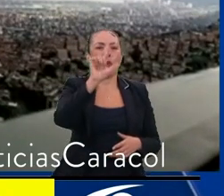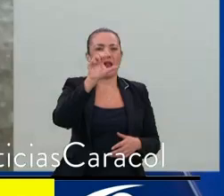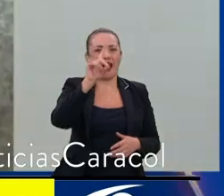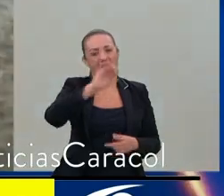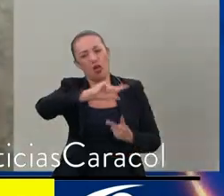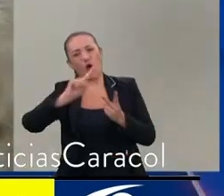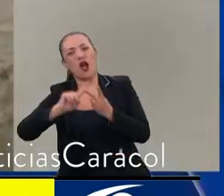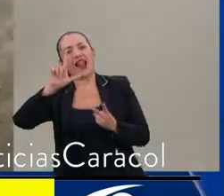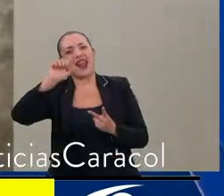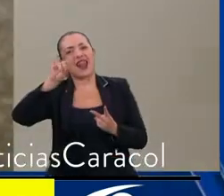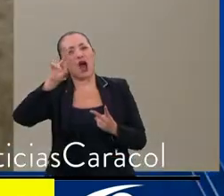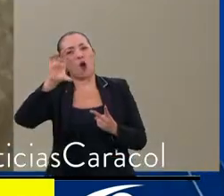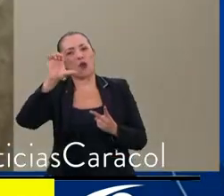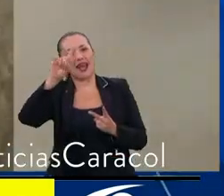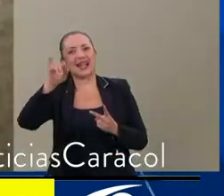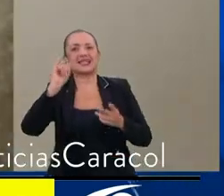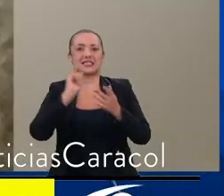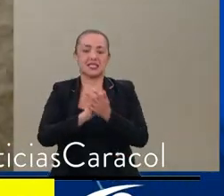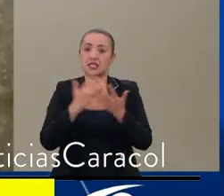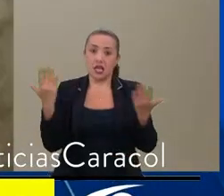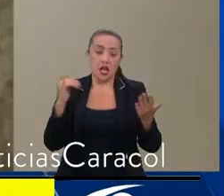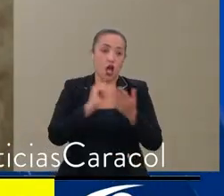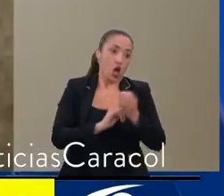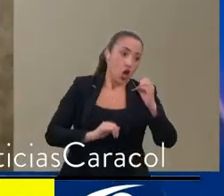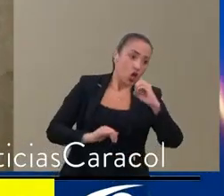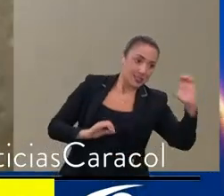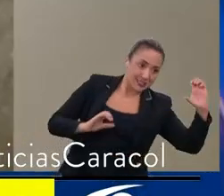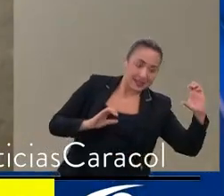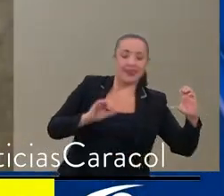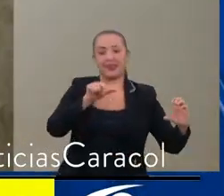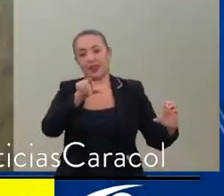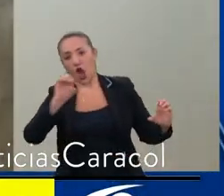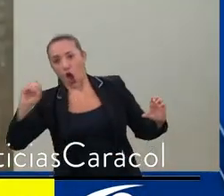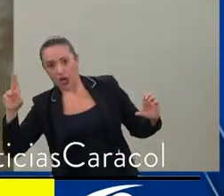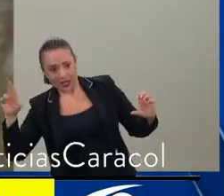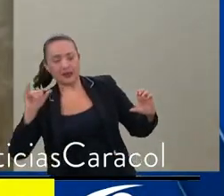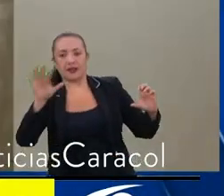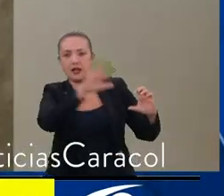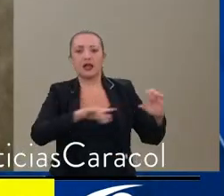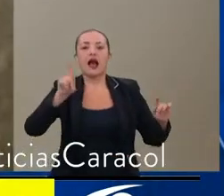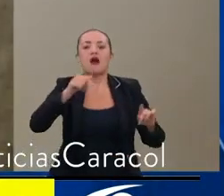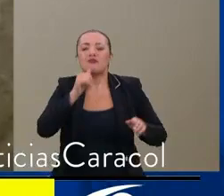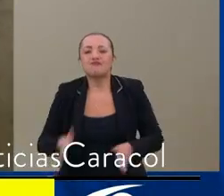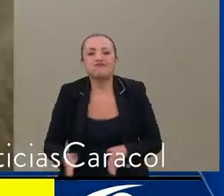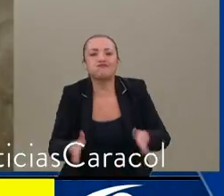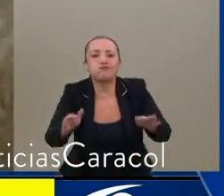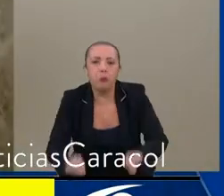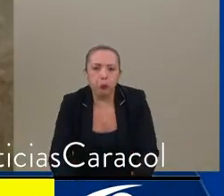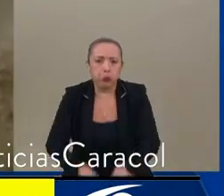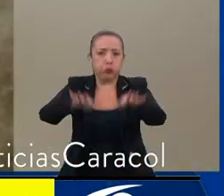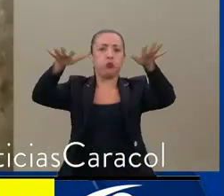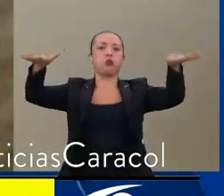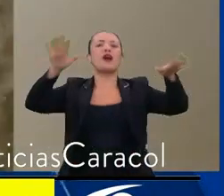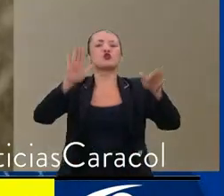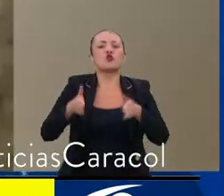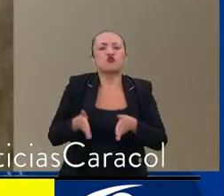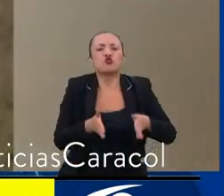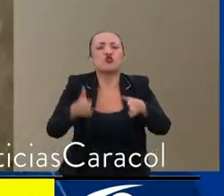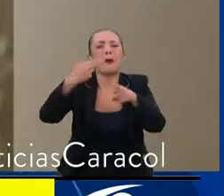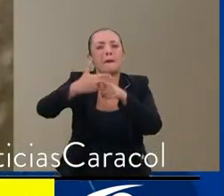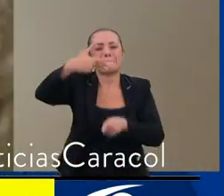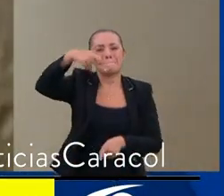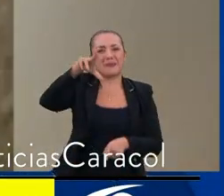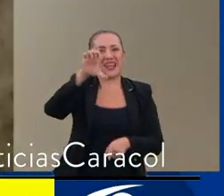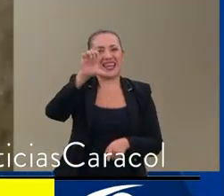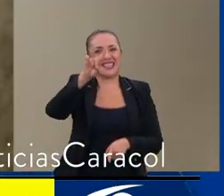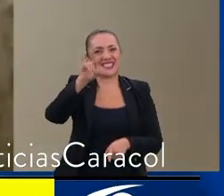oriente de la ciudad de Medellín, desbordamiento de algunas quebradas como la quebrada La Presidenta, también algunos sectores y vías de la